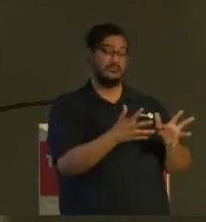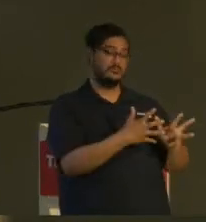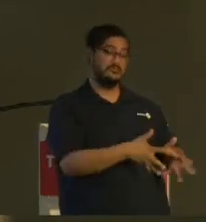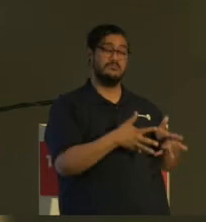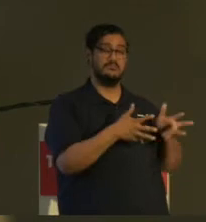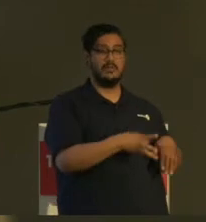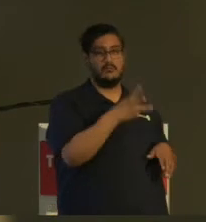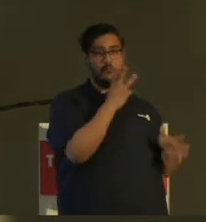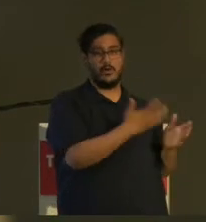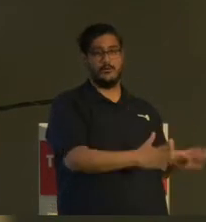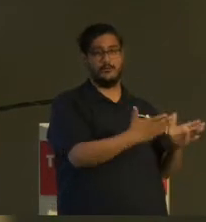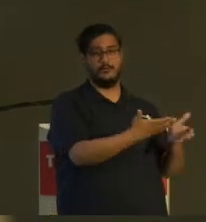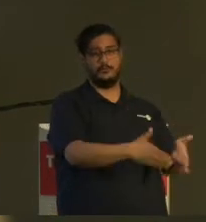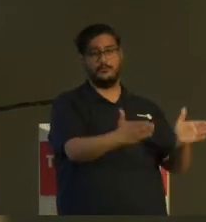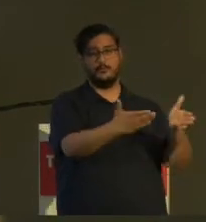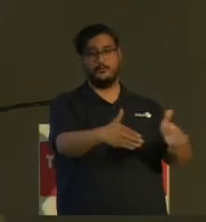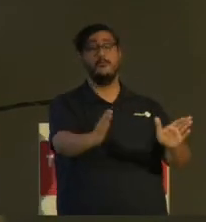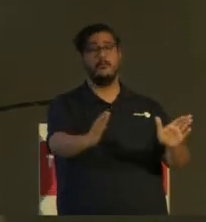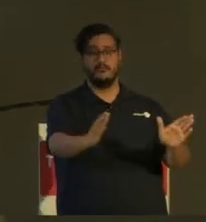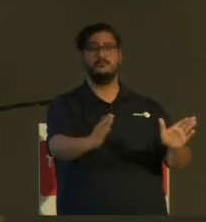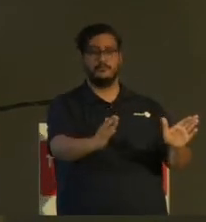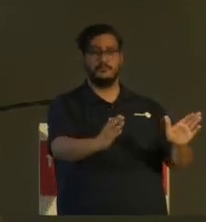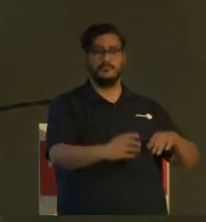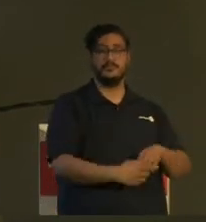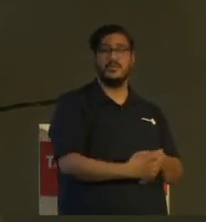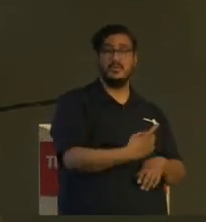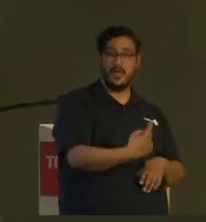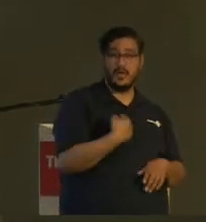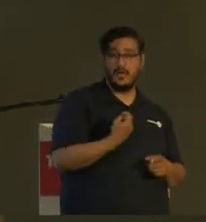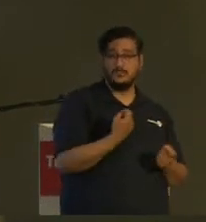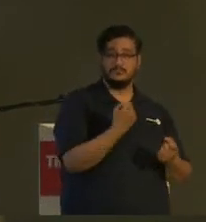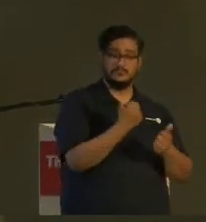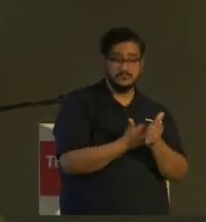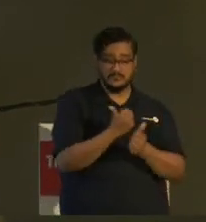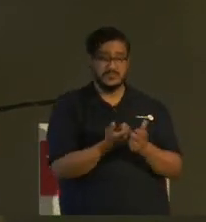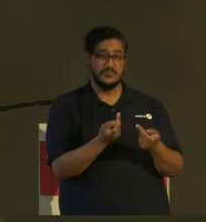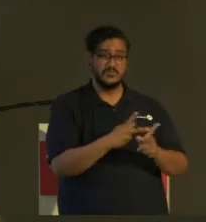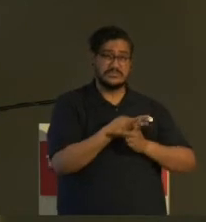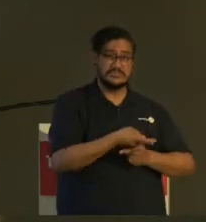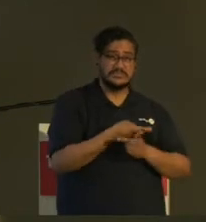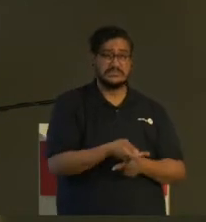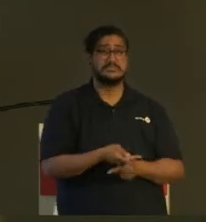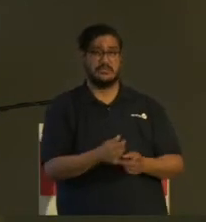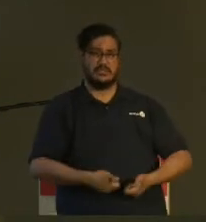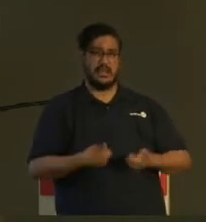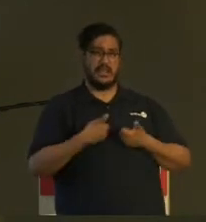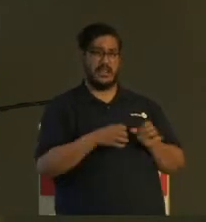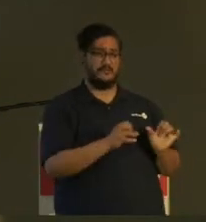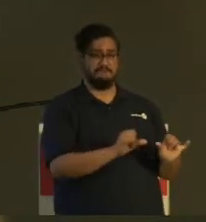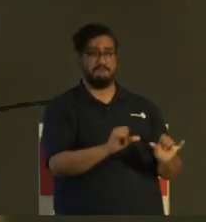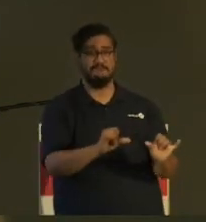vacíos, todos menos uno, en cuyo interior trato a toda costa de mantener algo de vida. Las